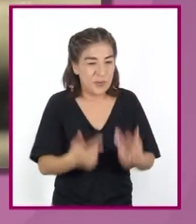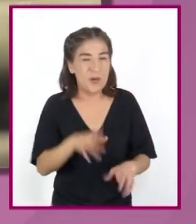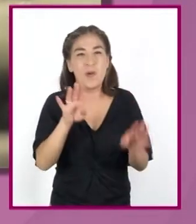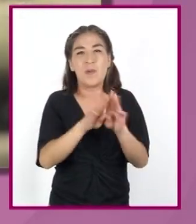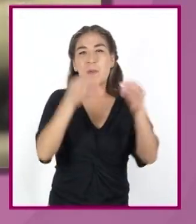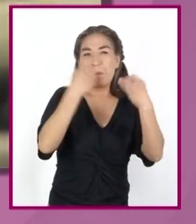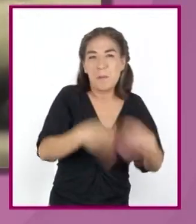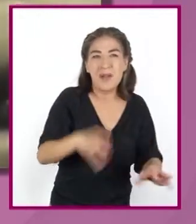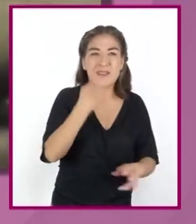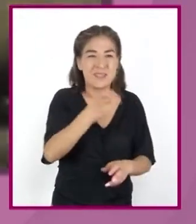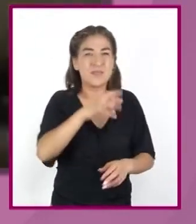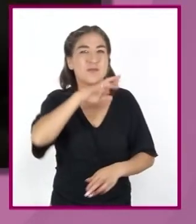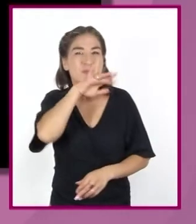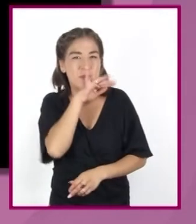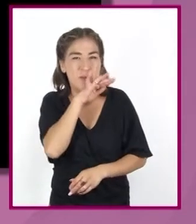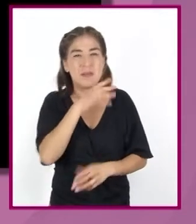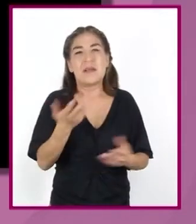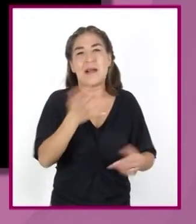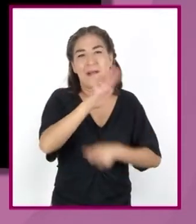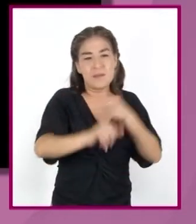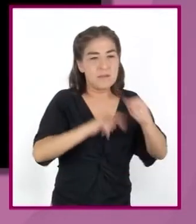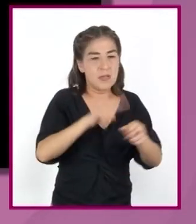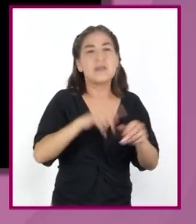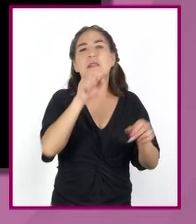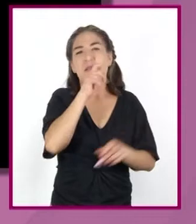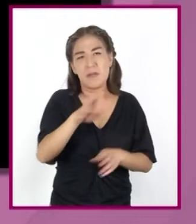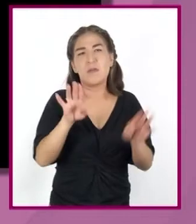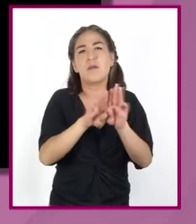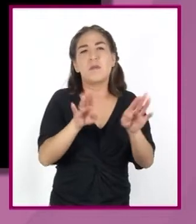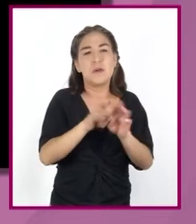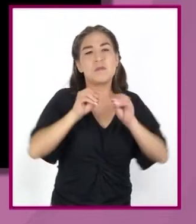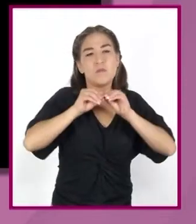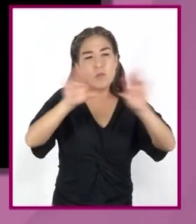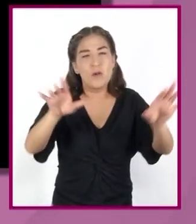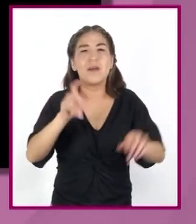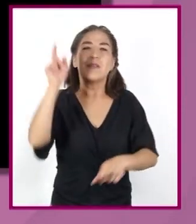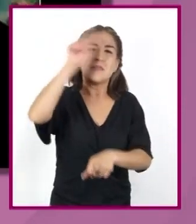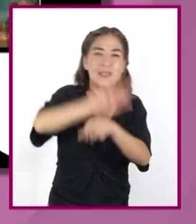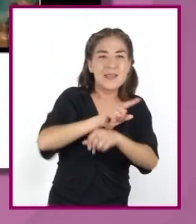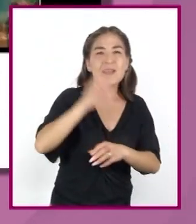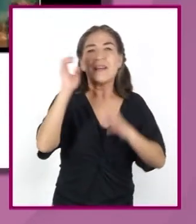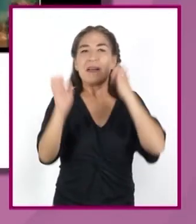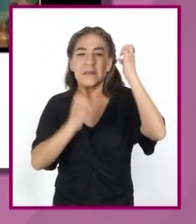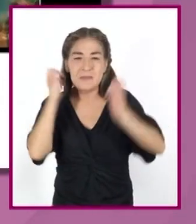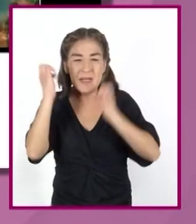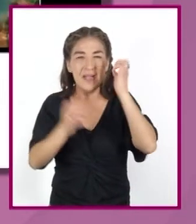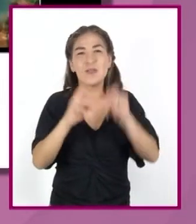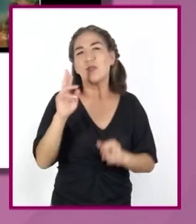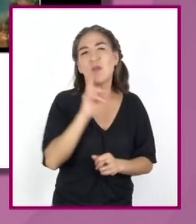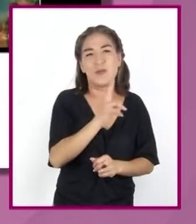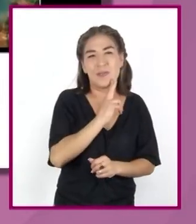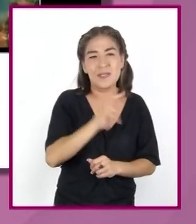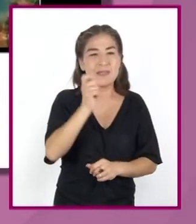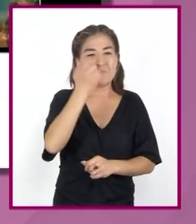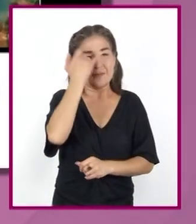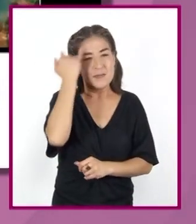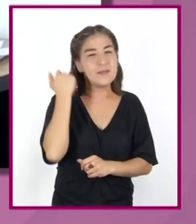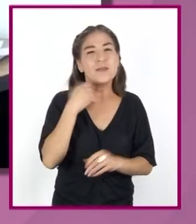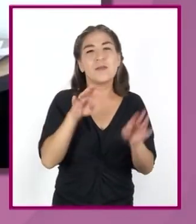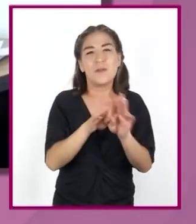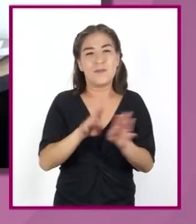También periódicamente publicamos boletines de prensa sobre los eventos, sobre las noticias que la Conavio